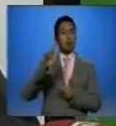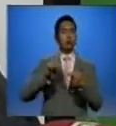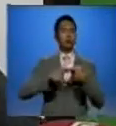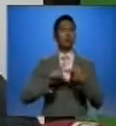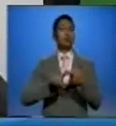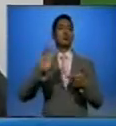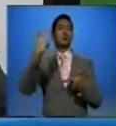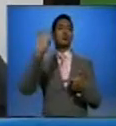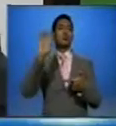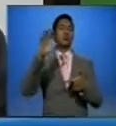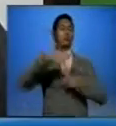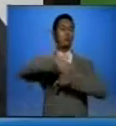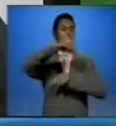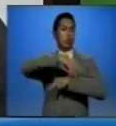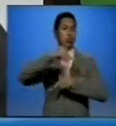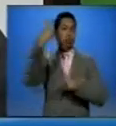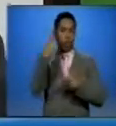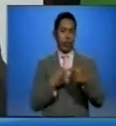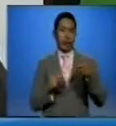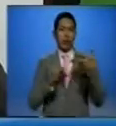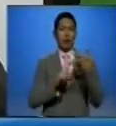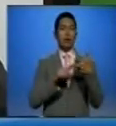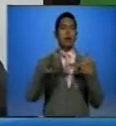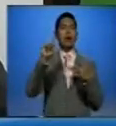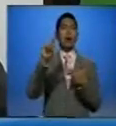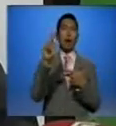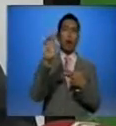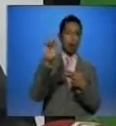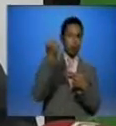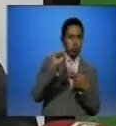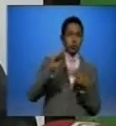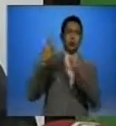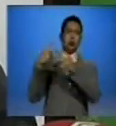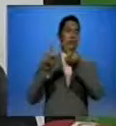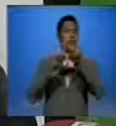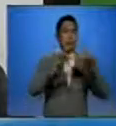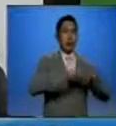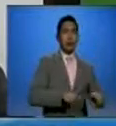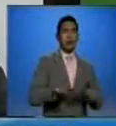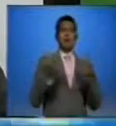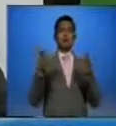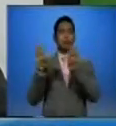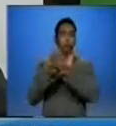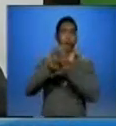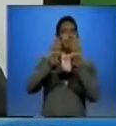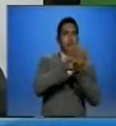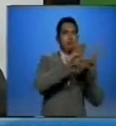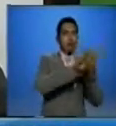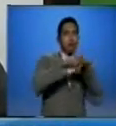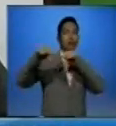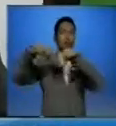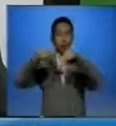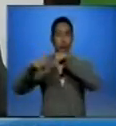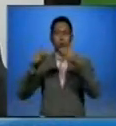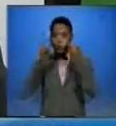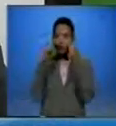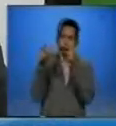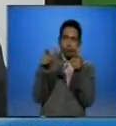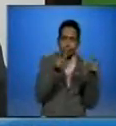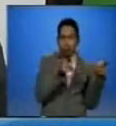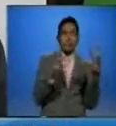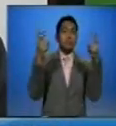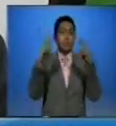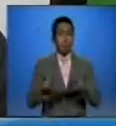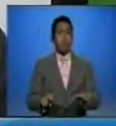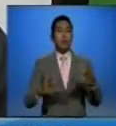Hilton Colón y Acros van a ser zonas que van a ser limitadas, restringidas en la circulación en algunos casos y otro caso en